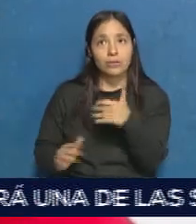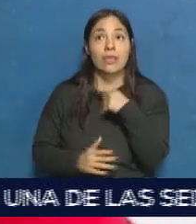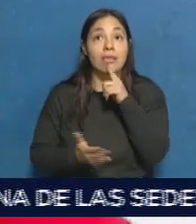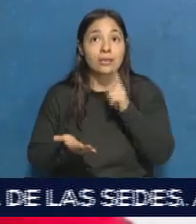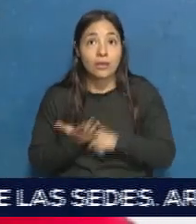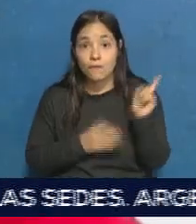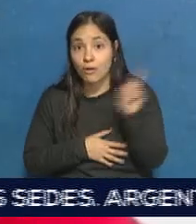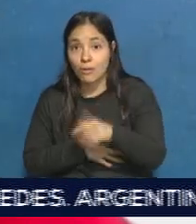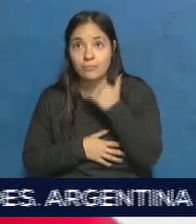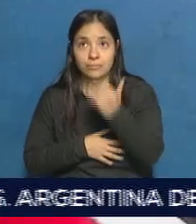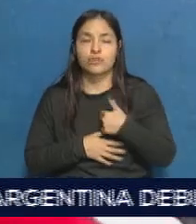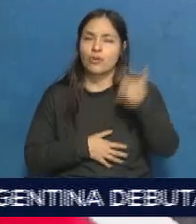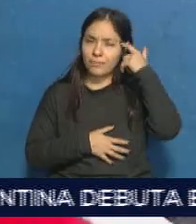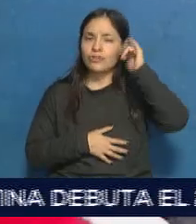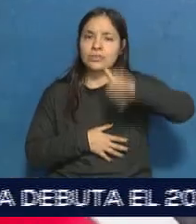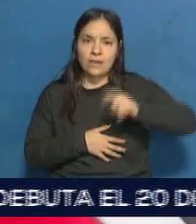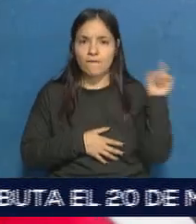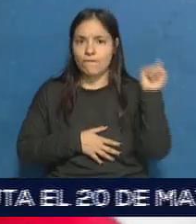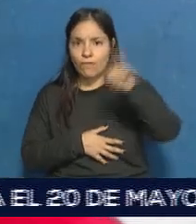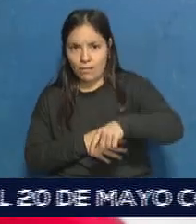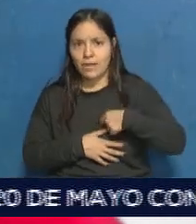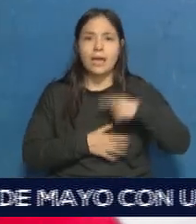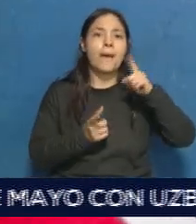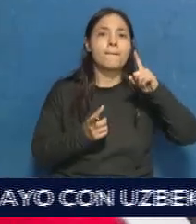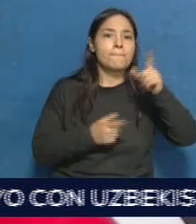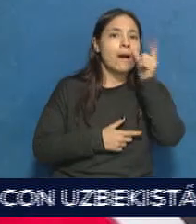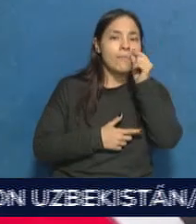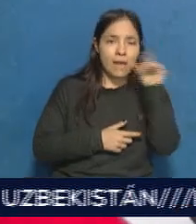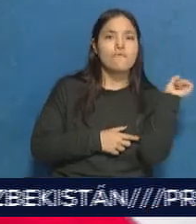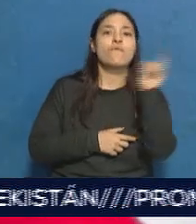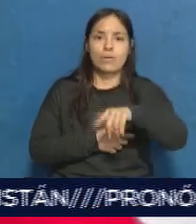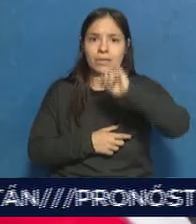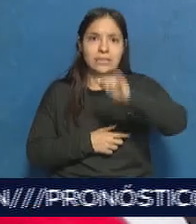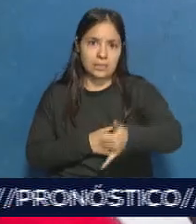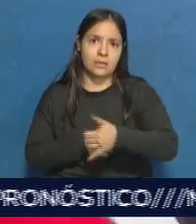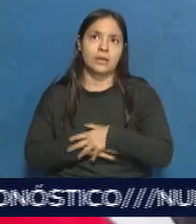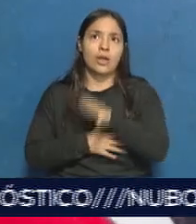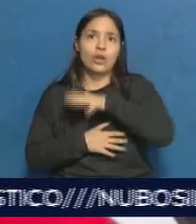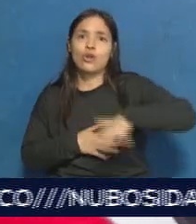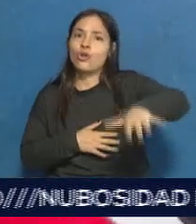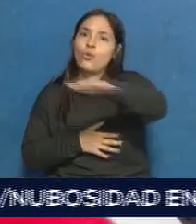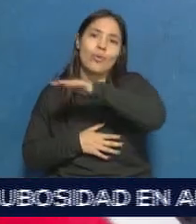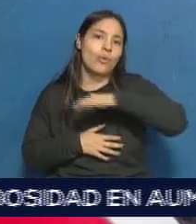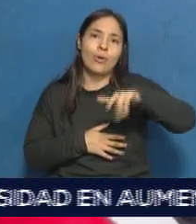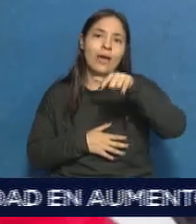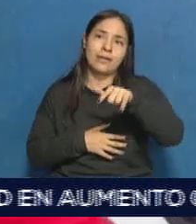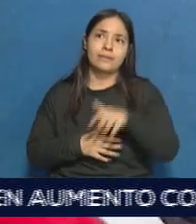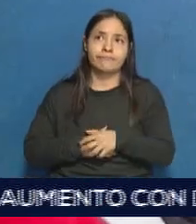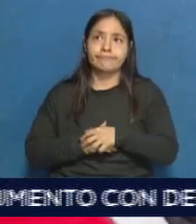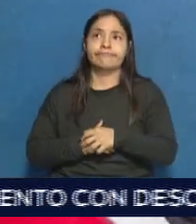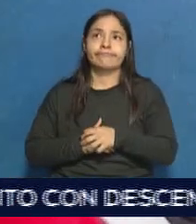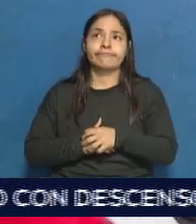Yo sé que va a volver el padre Johnny va a volver al lugar que el hecho y bueno